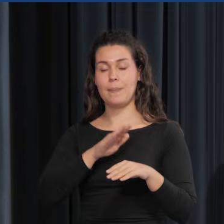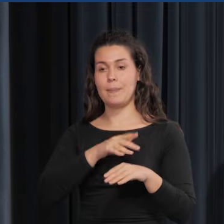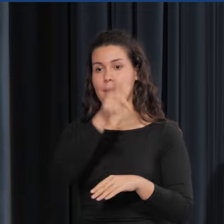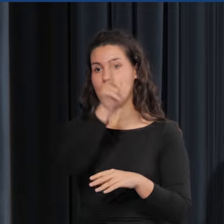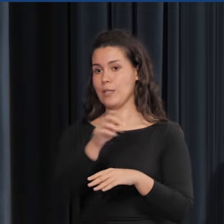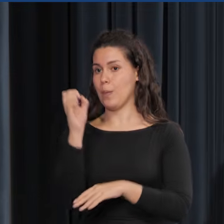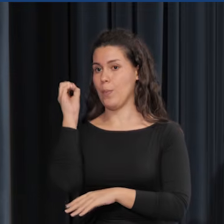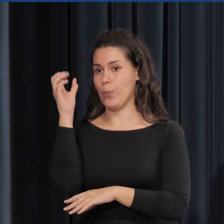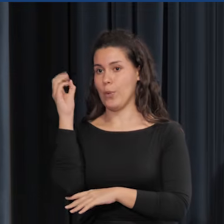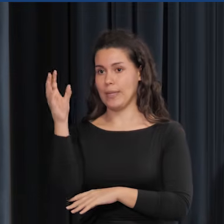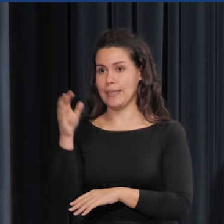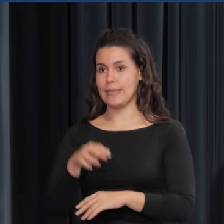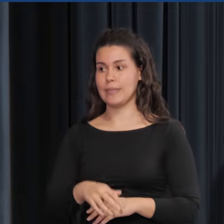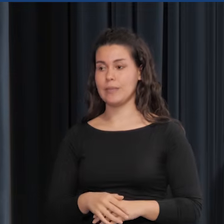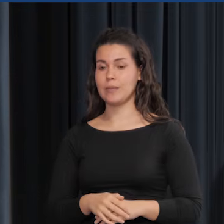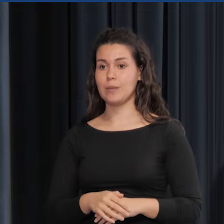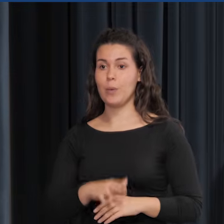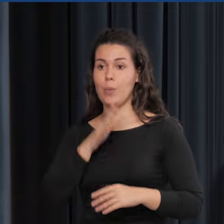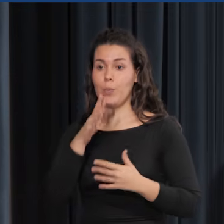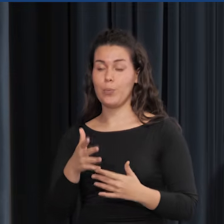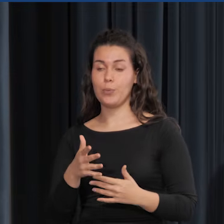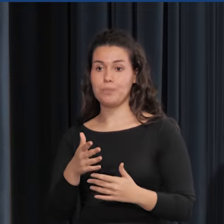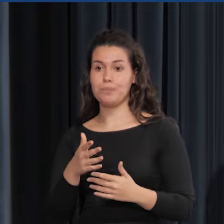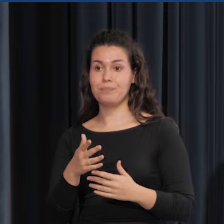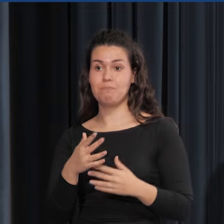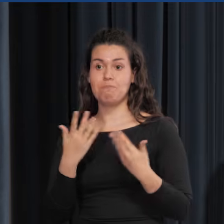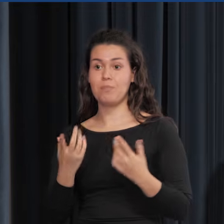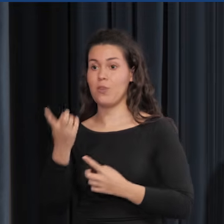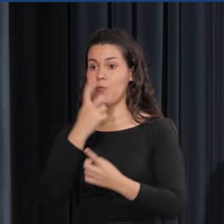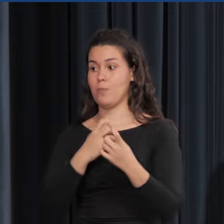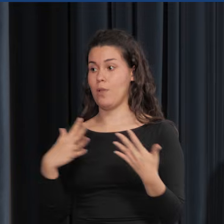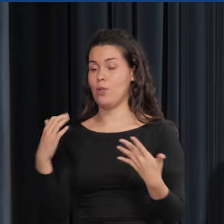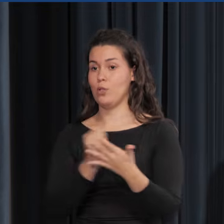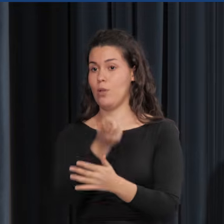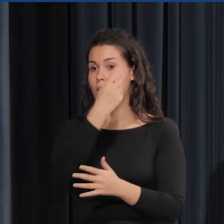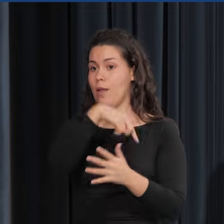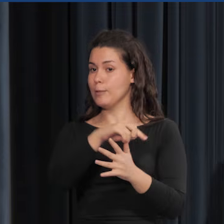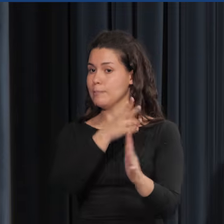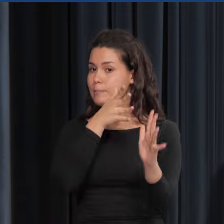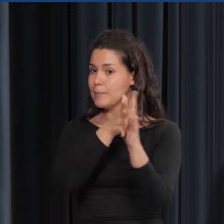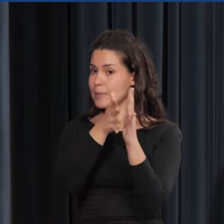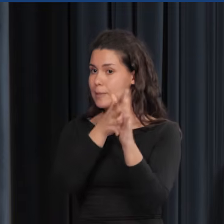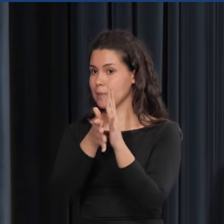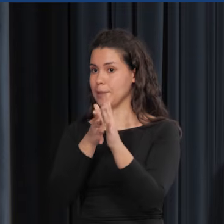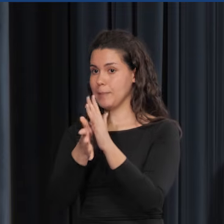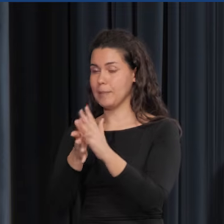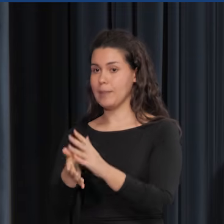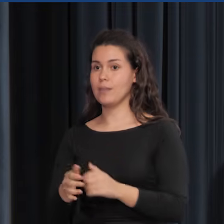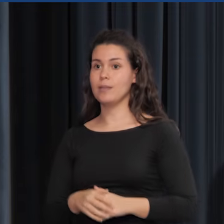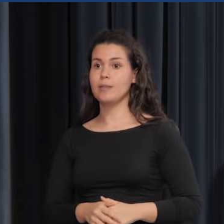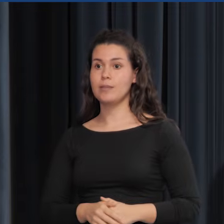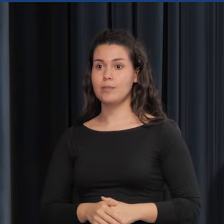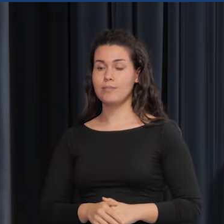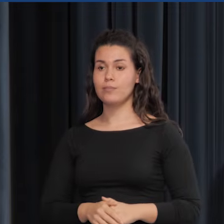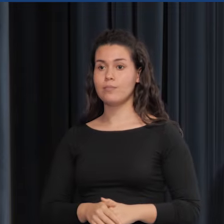por toda la información que han compartido con nosotros y bueno,